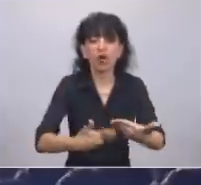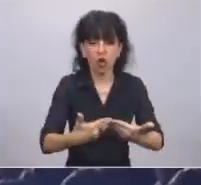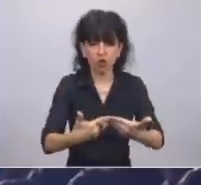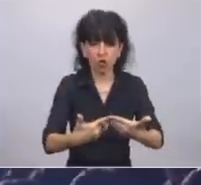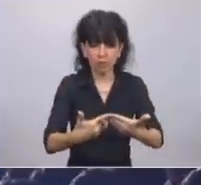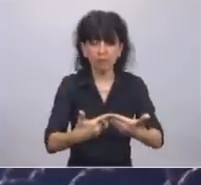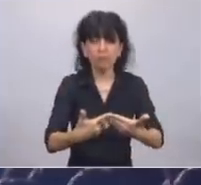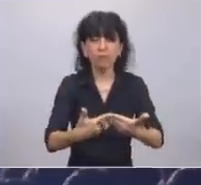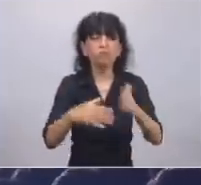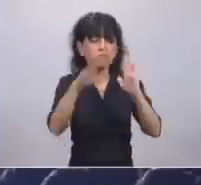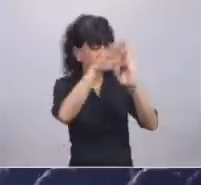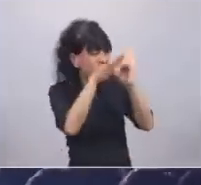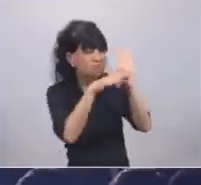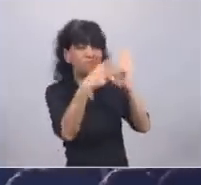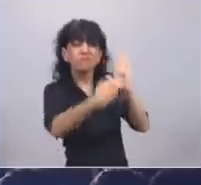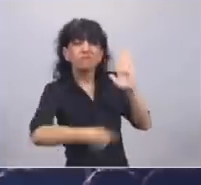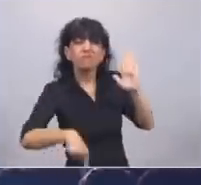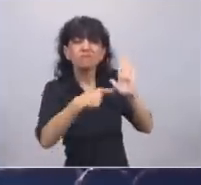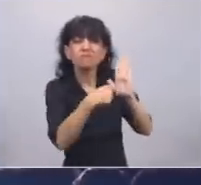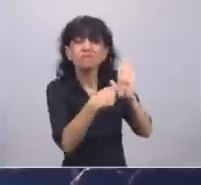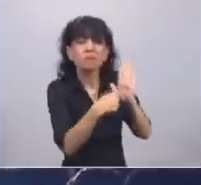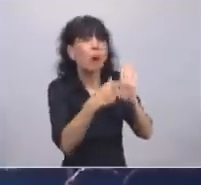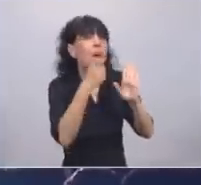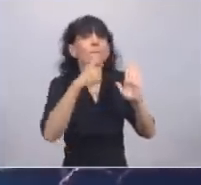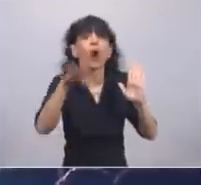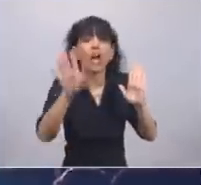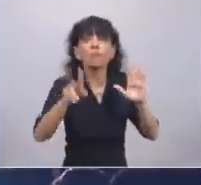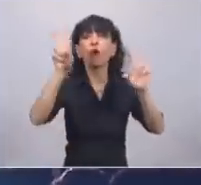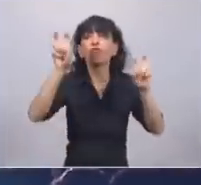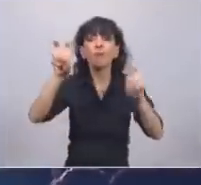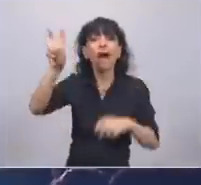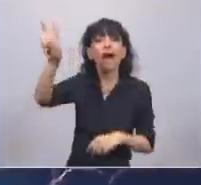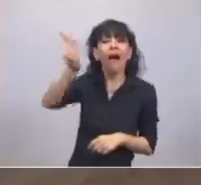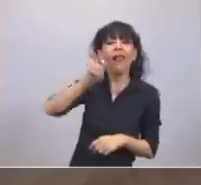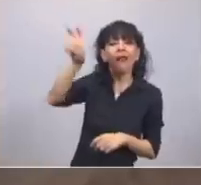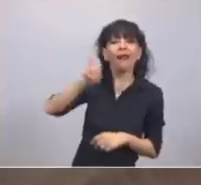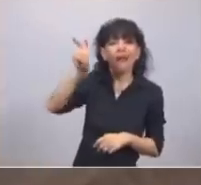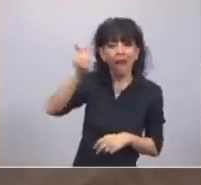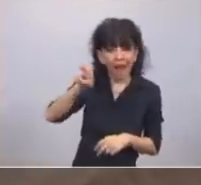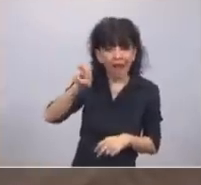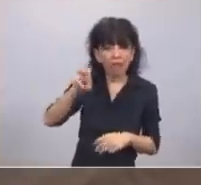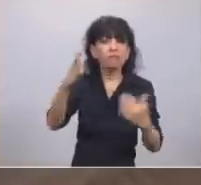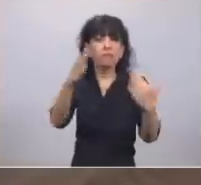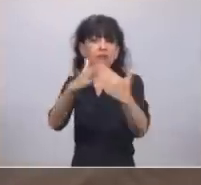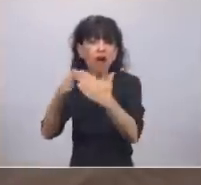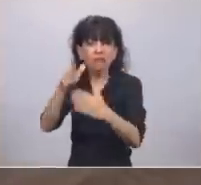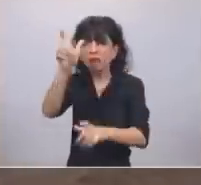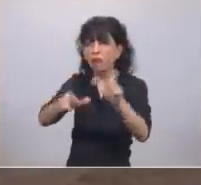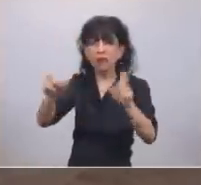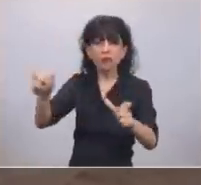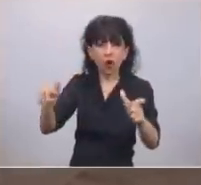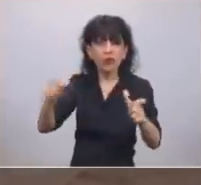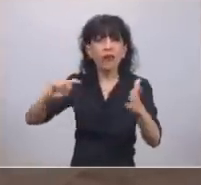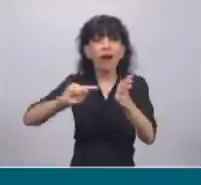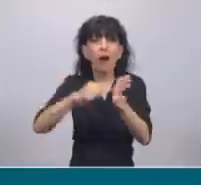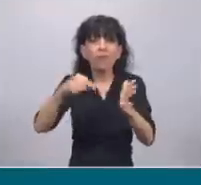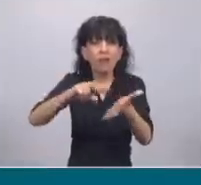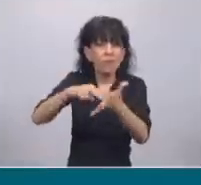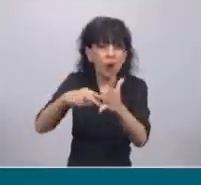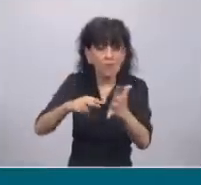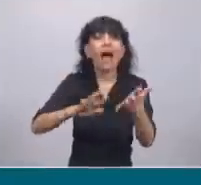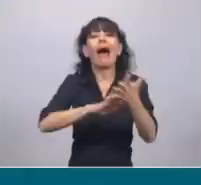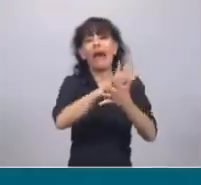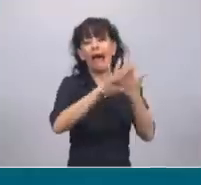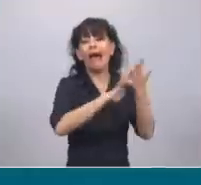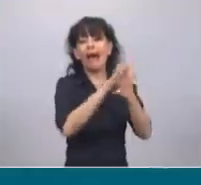incluye abordar el problema de los alquileres y la vivienda en la ciudad de Buenos